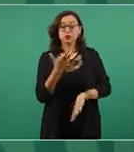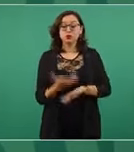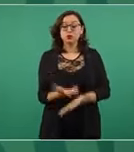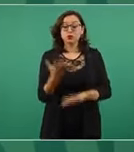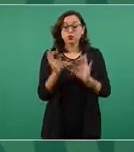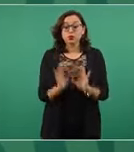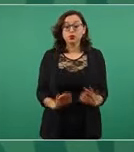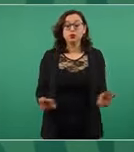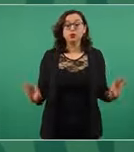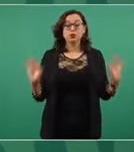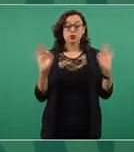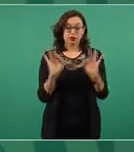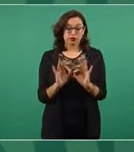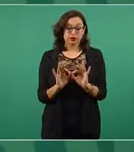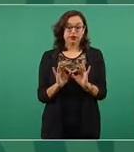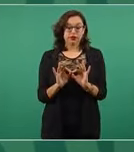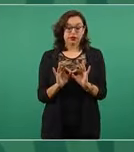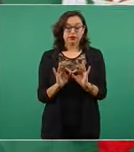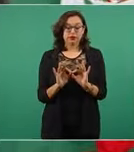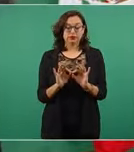se ha